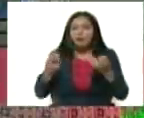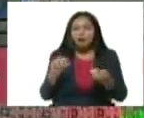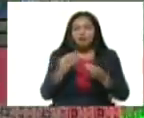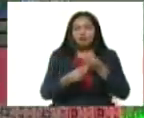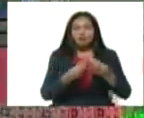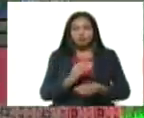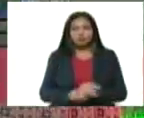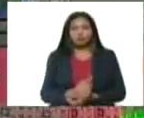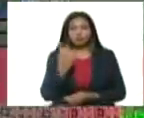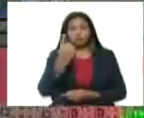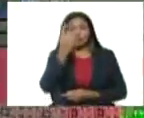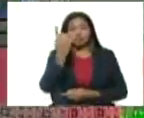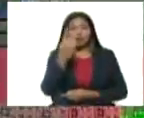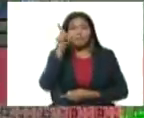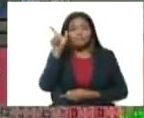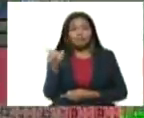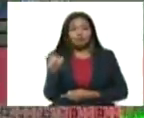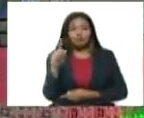que